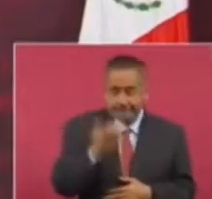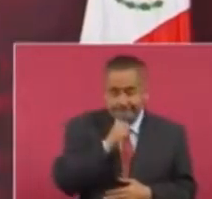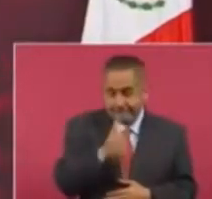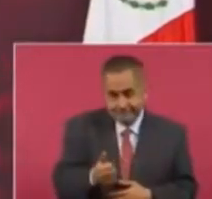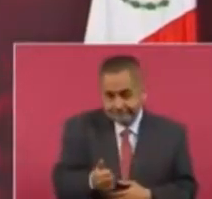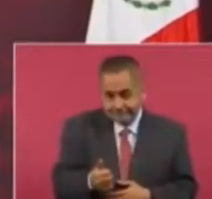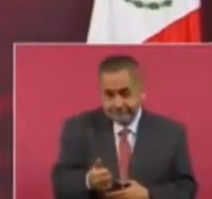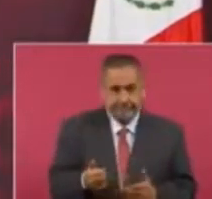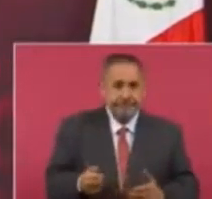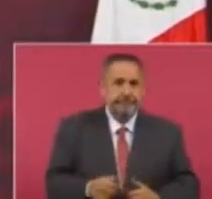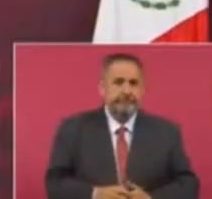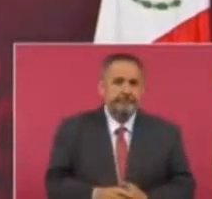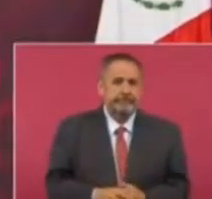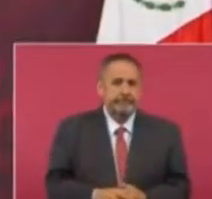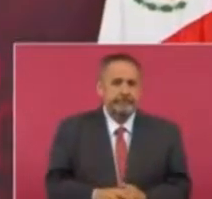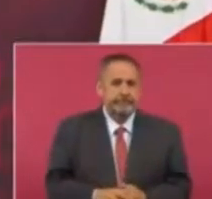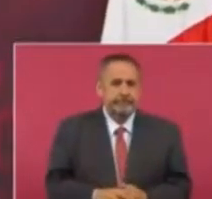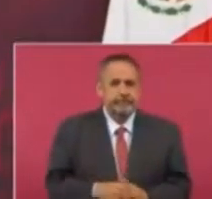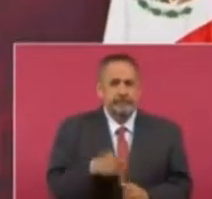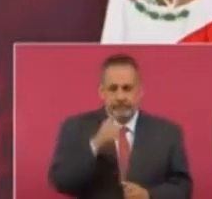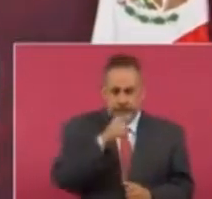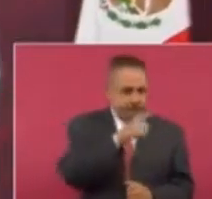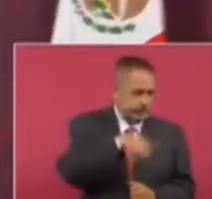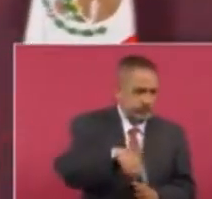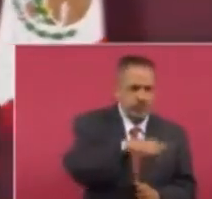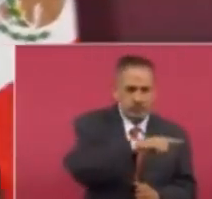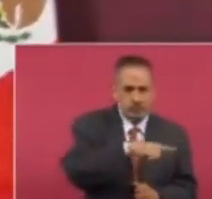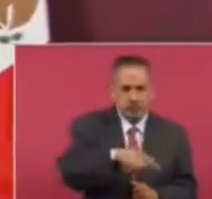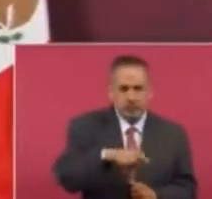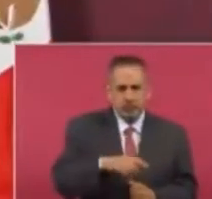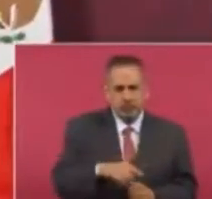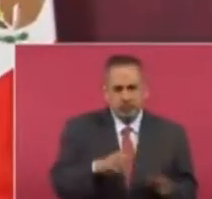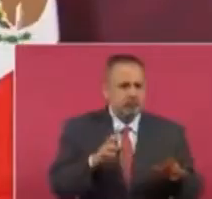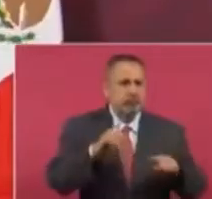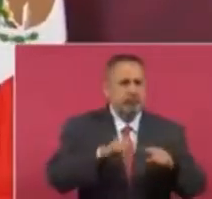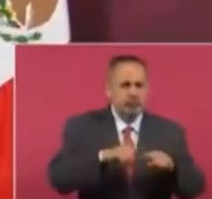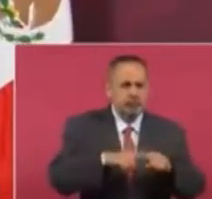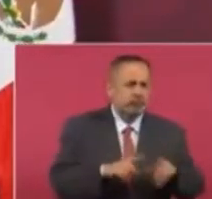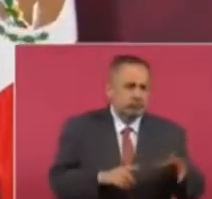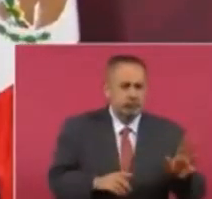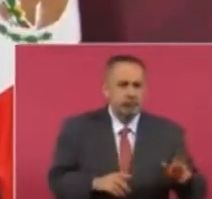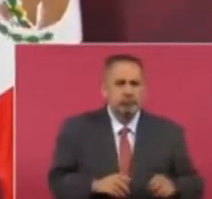antes y ustedes o quienes